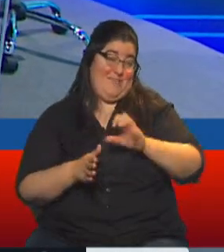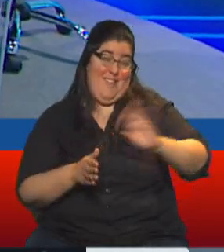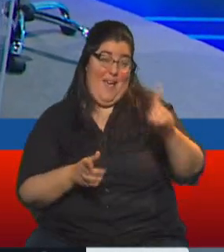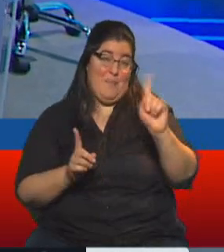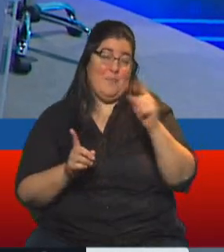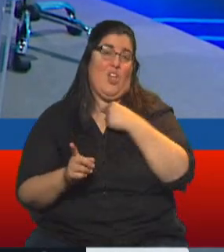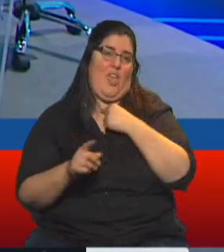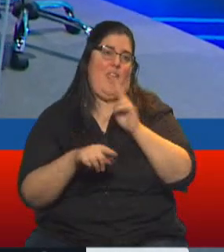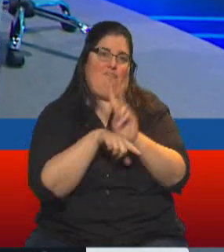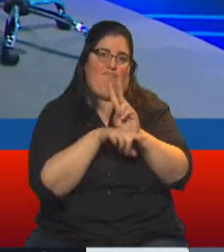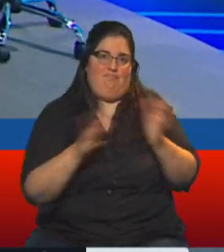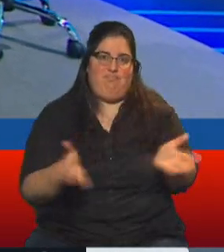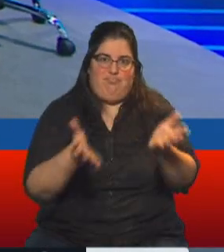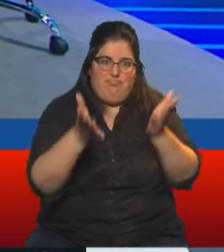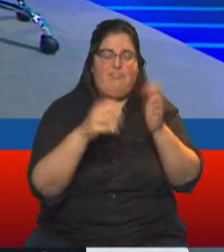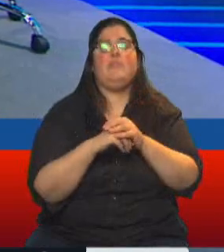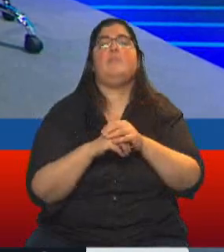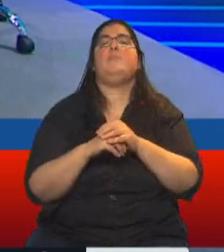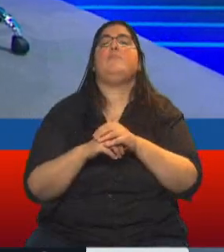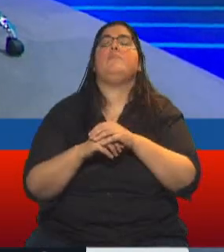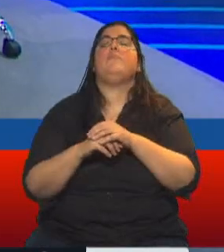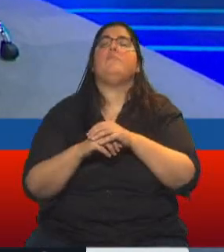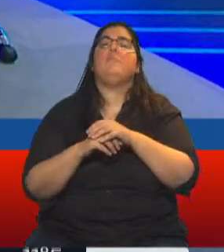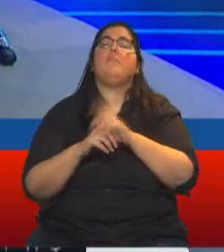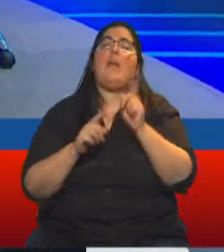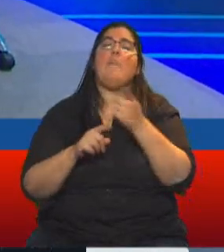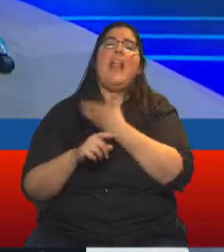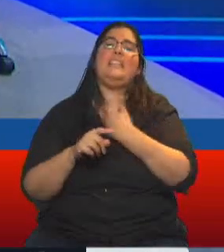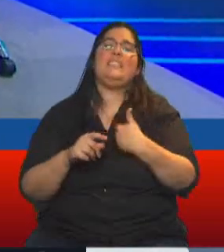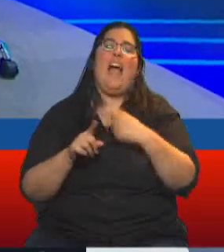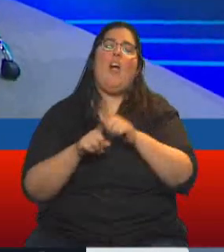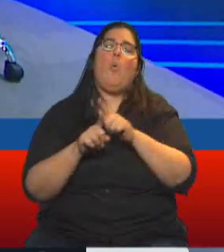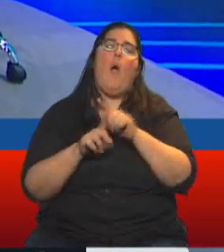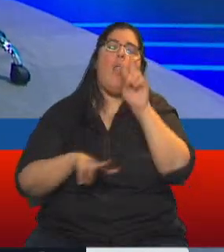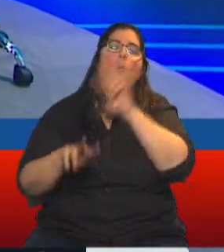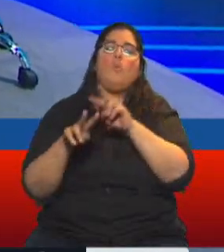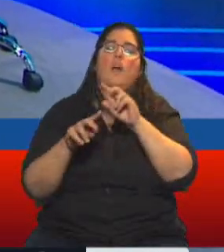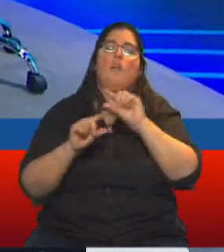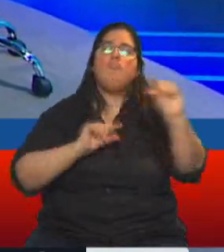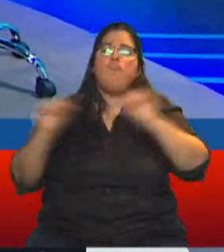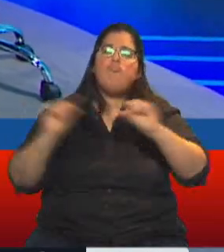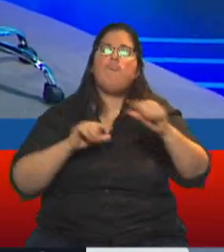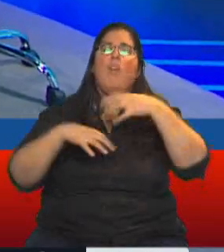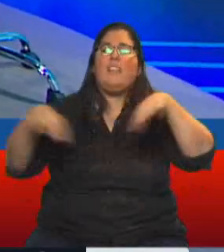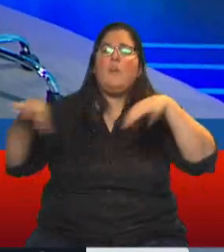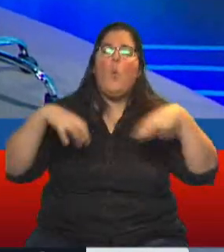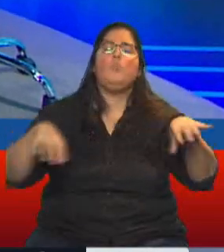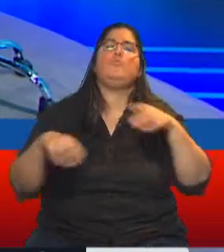políticas redistributivas con mucha participación del Estado. Un poco los ejes que se plantean en